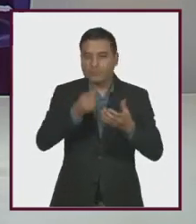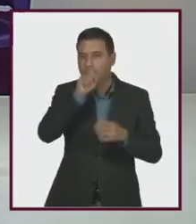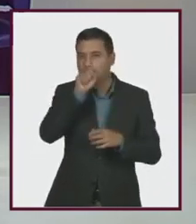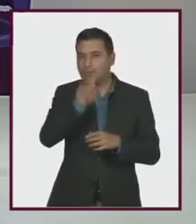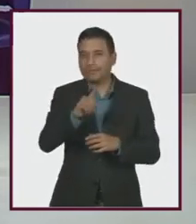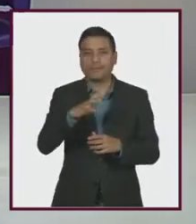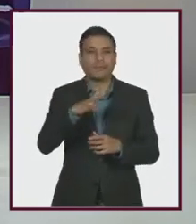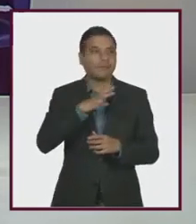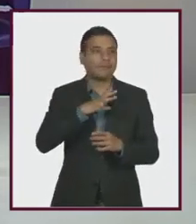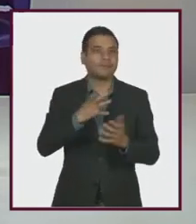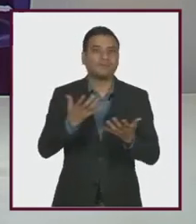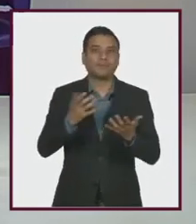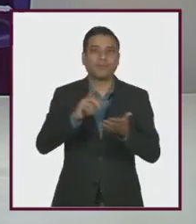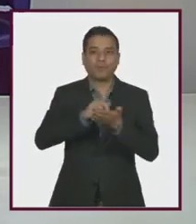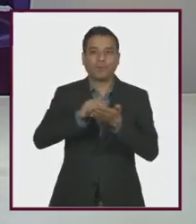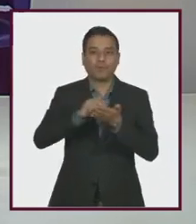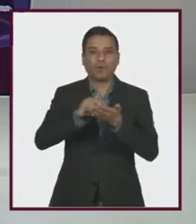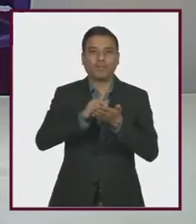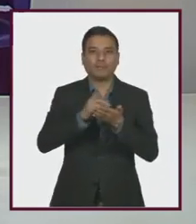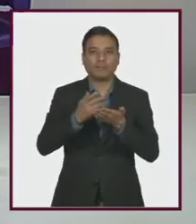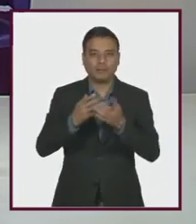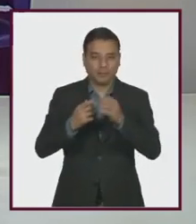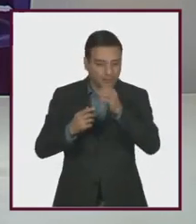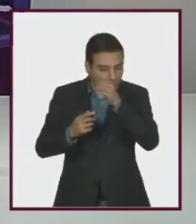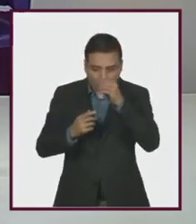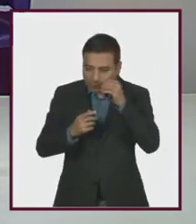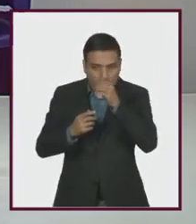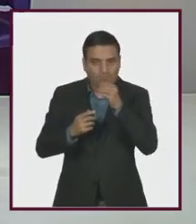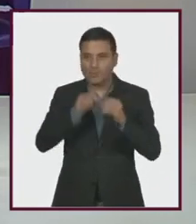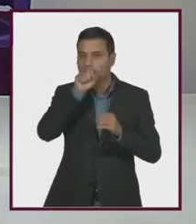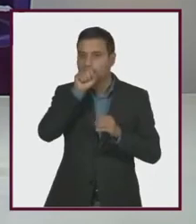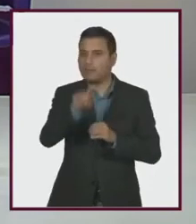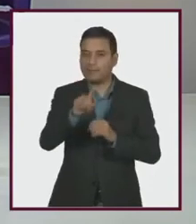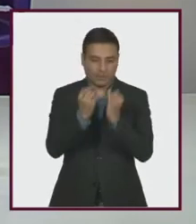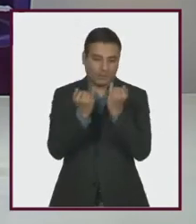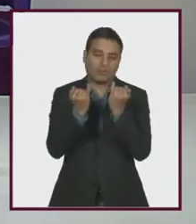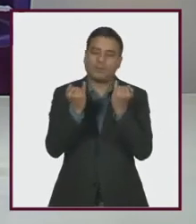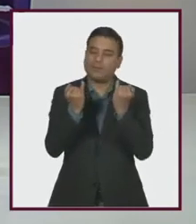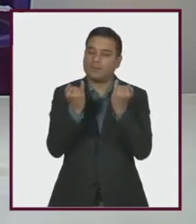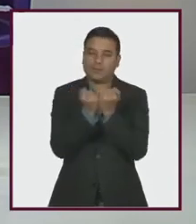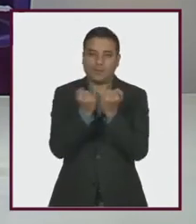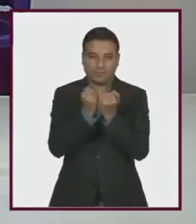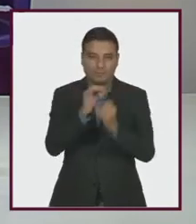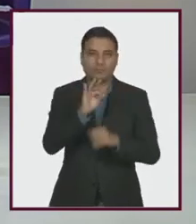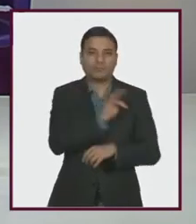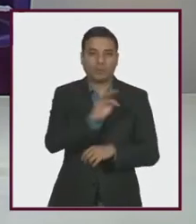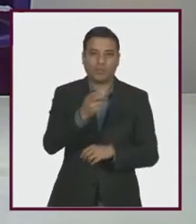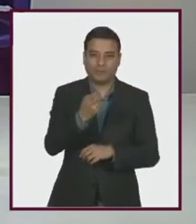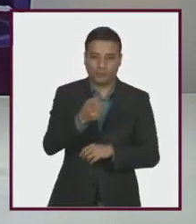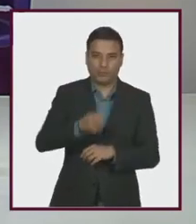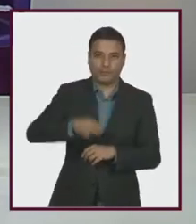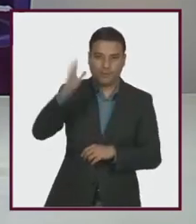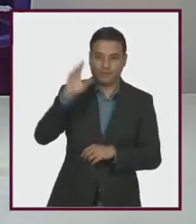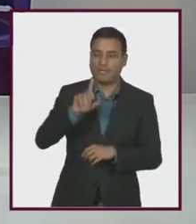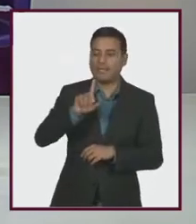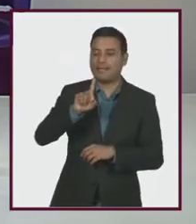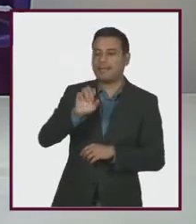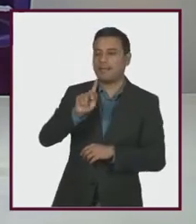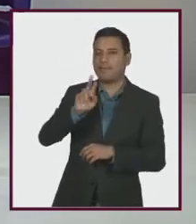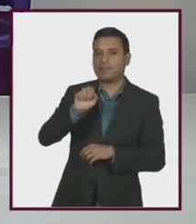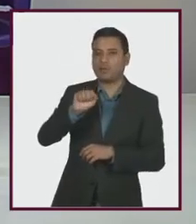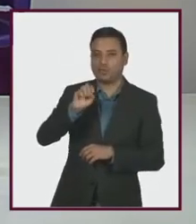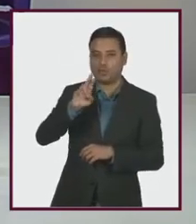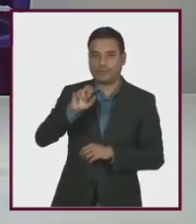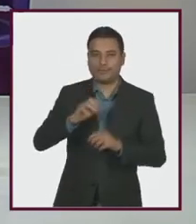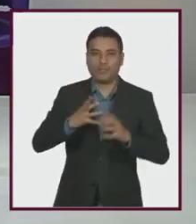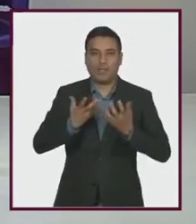útiles como los plumones pueden tener tolueno y es un inhalable como tal. Entonces, esas son las depresoras. Y los